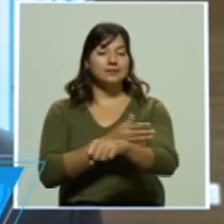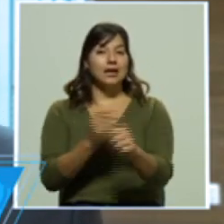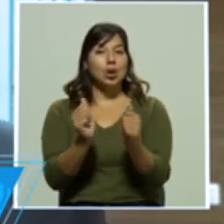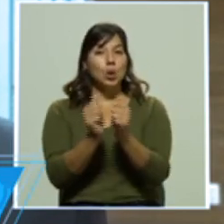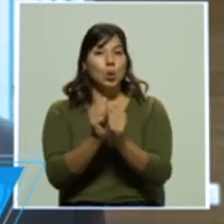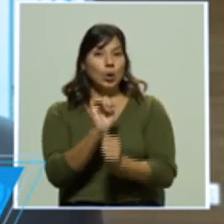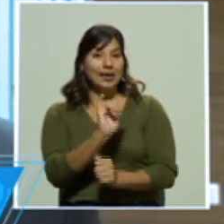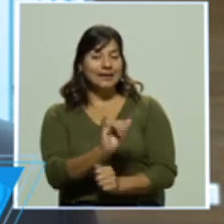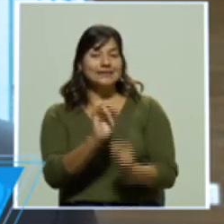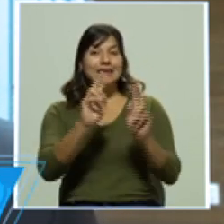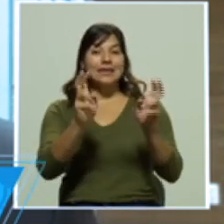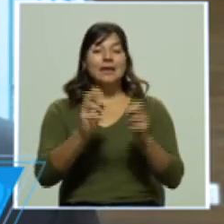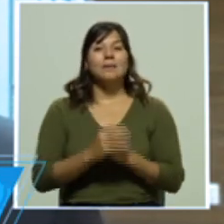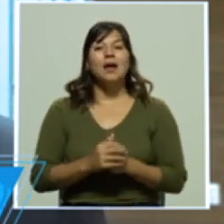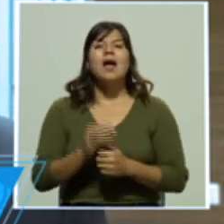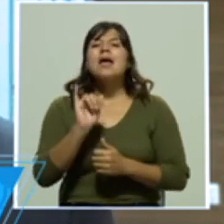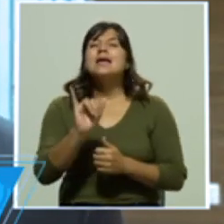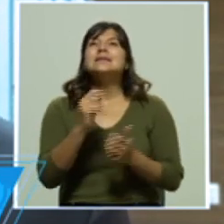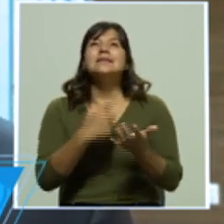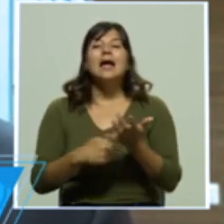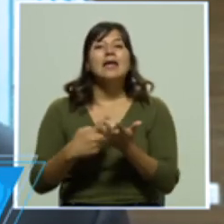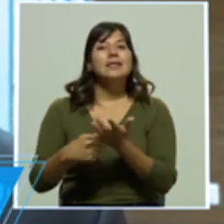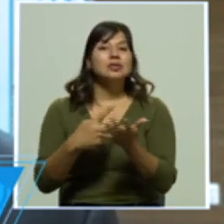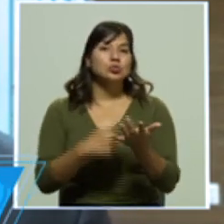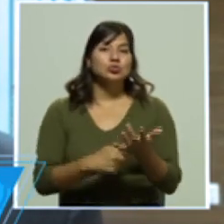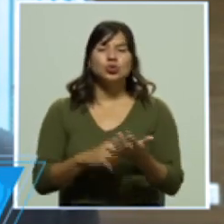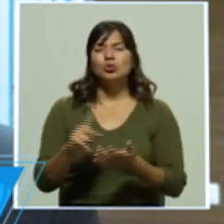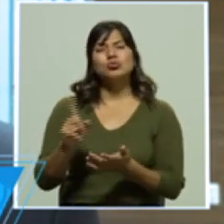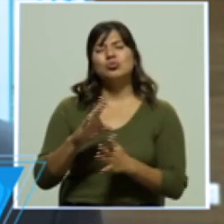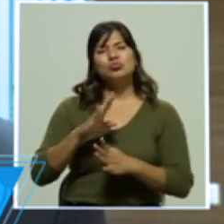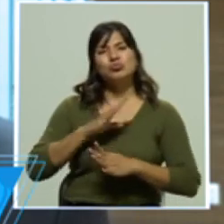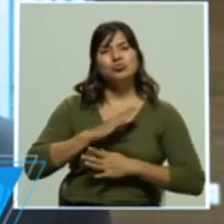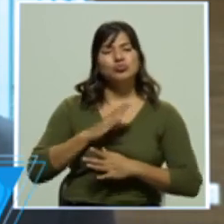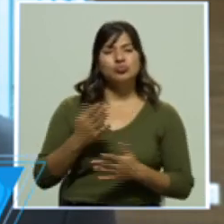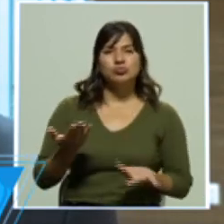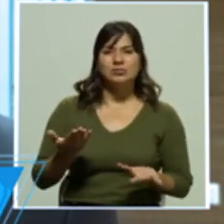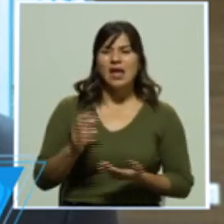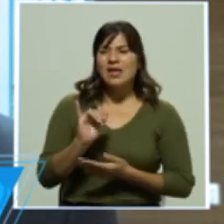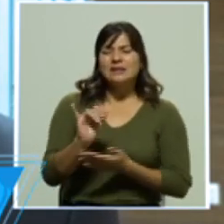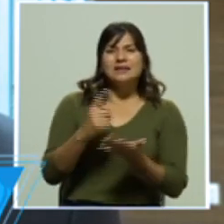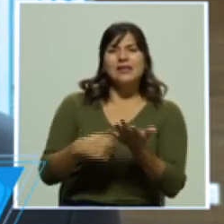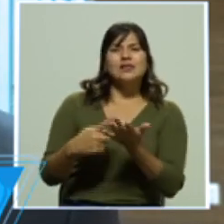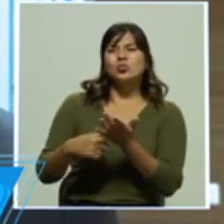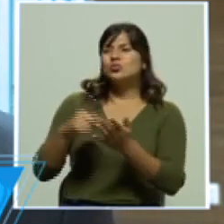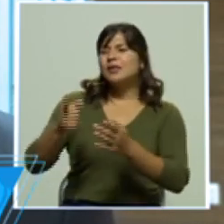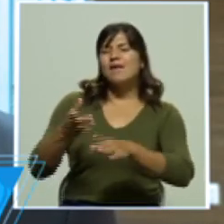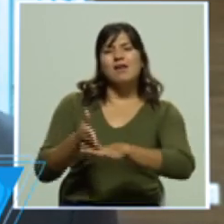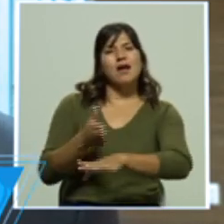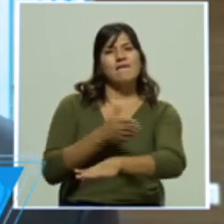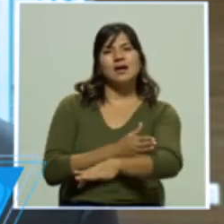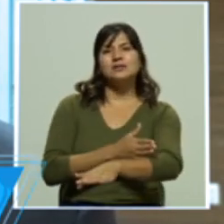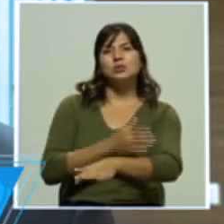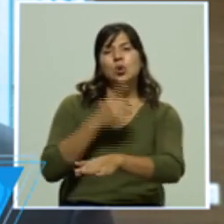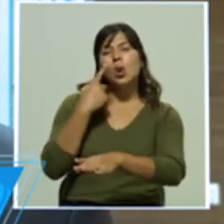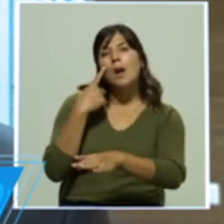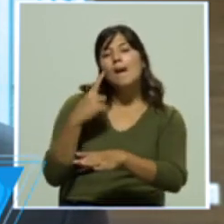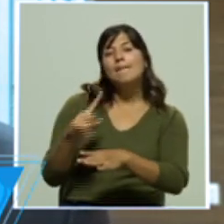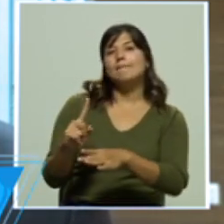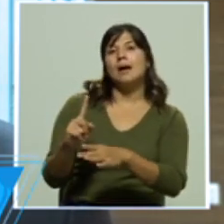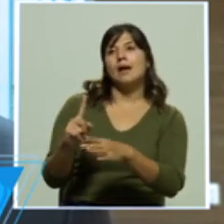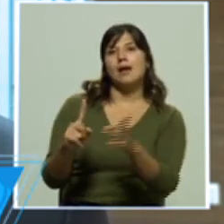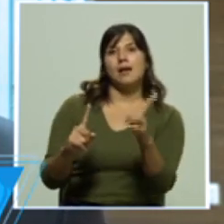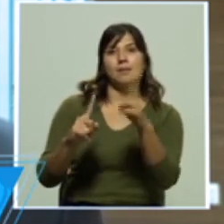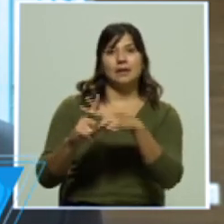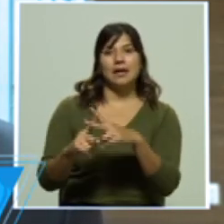más allá. Es una discusión que incluso es insuficiente hasta donde está llegando. Es una discusión que tiene que avanzar hacia el autoconsumo, que tiene que